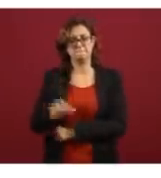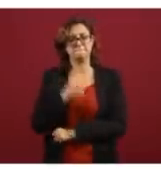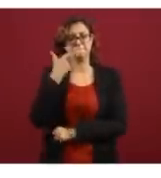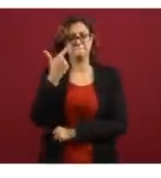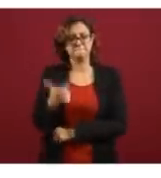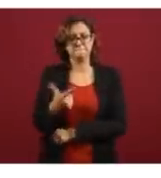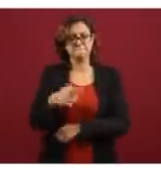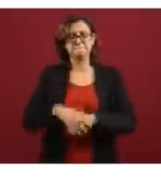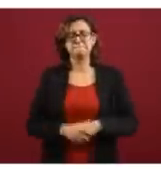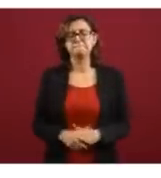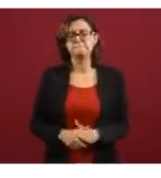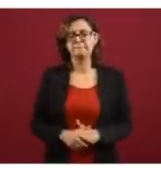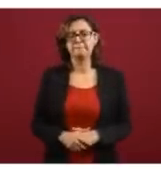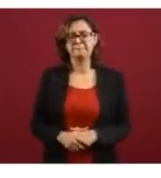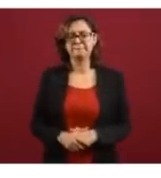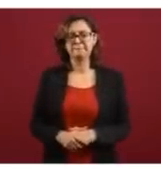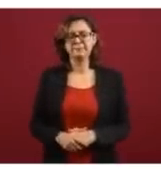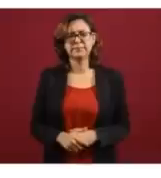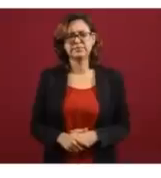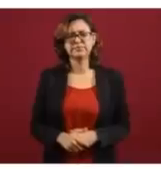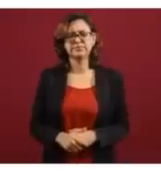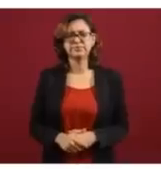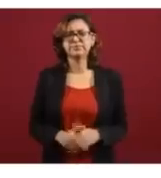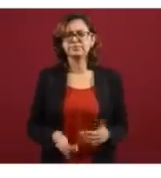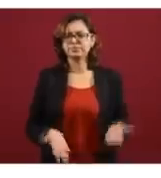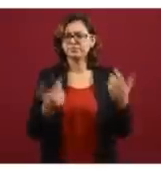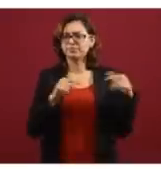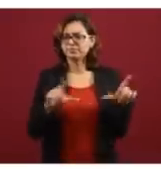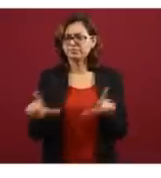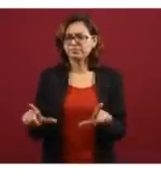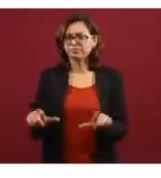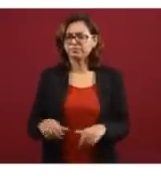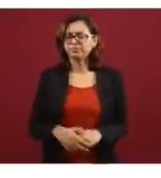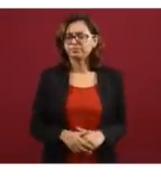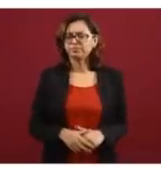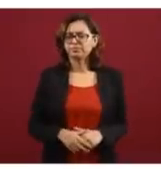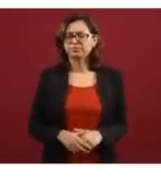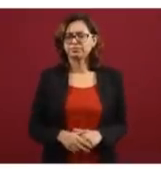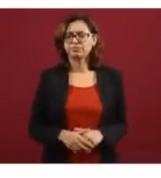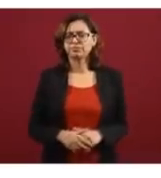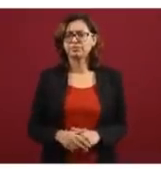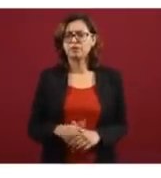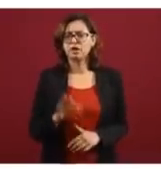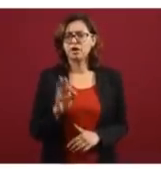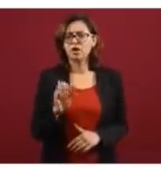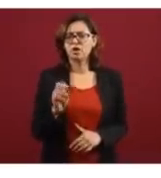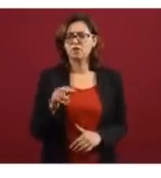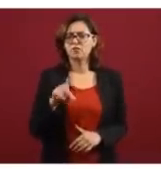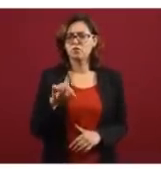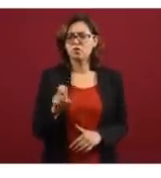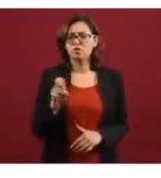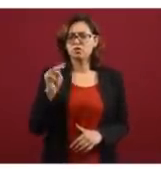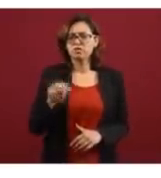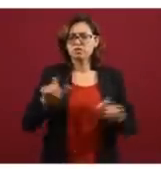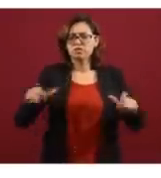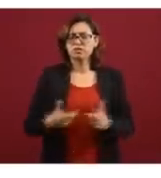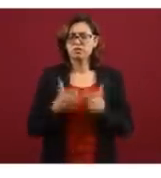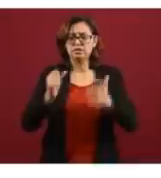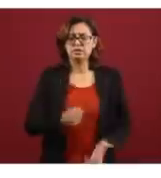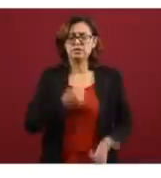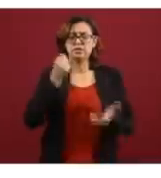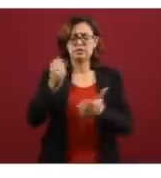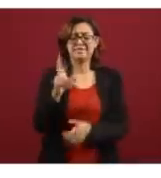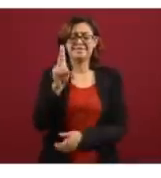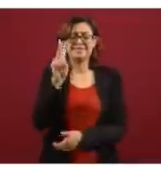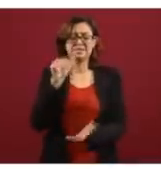año 2018. La siguiente. Este fideicomiso Fonden tiene asignados este año 2019